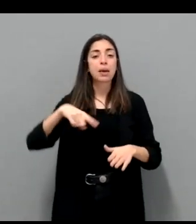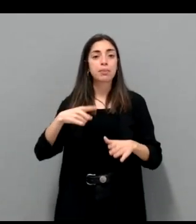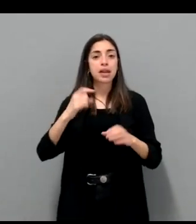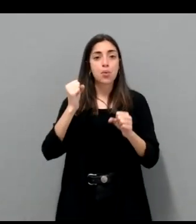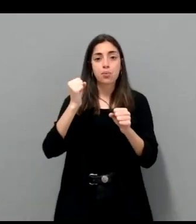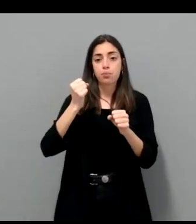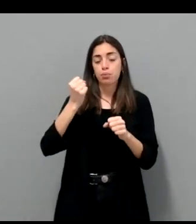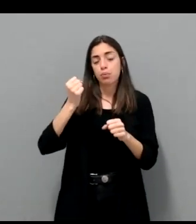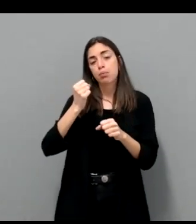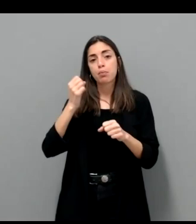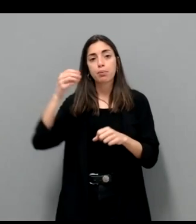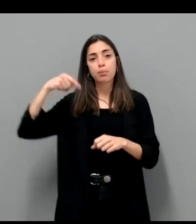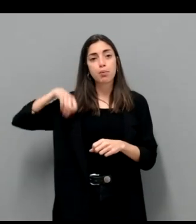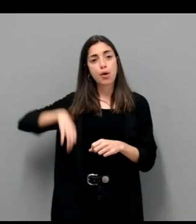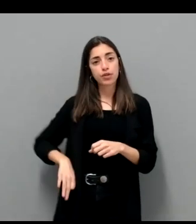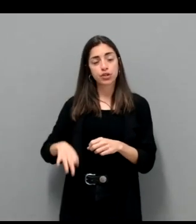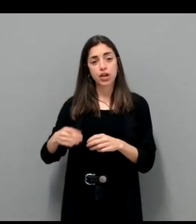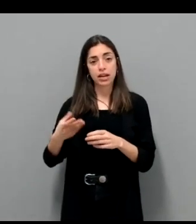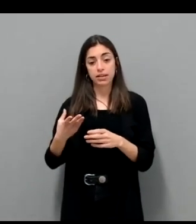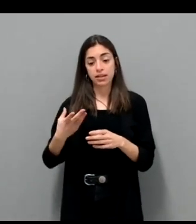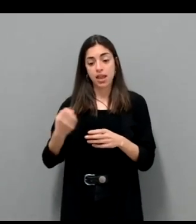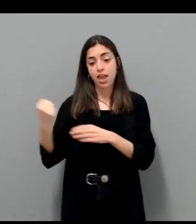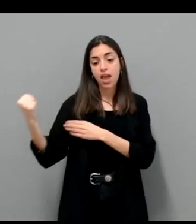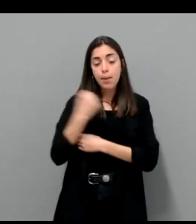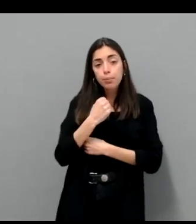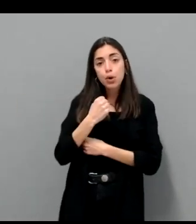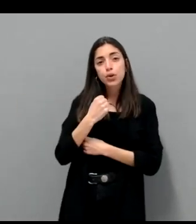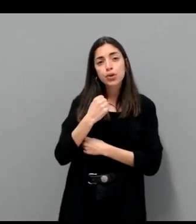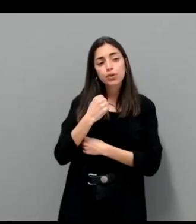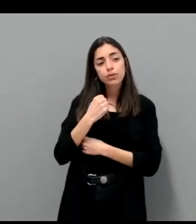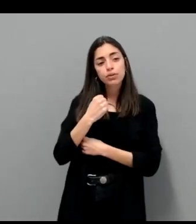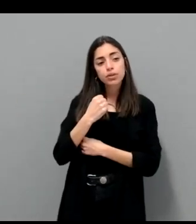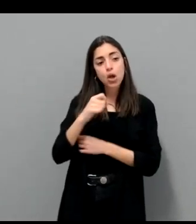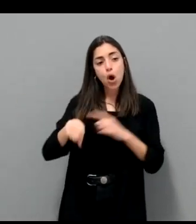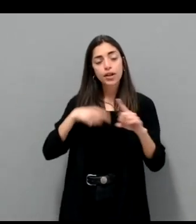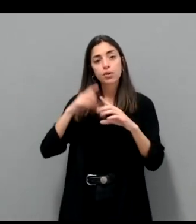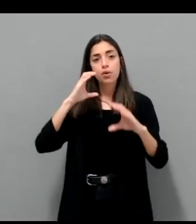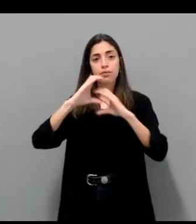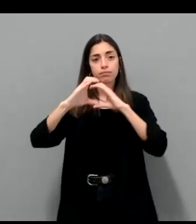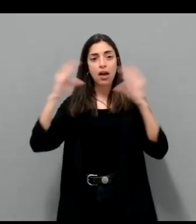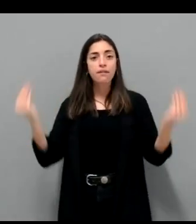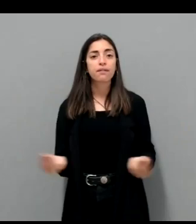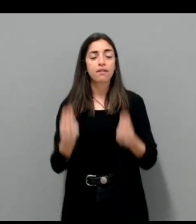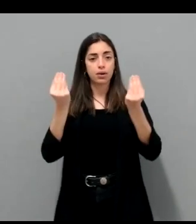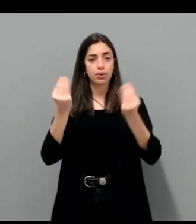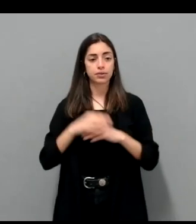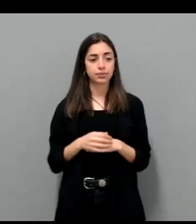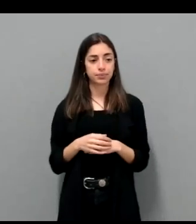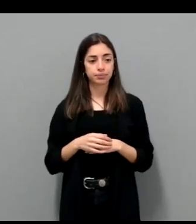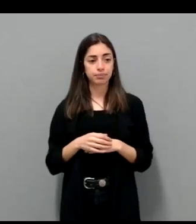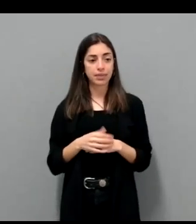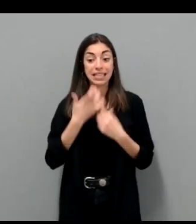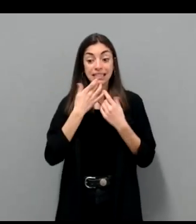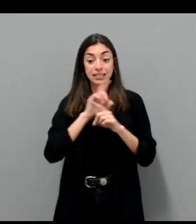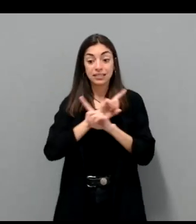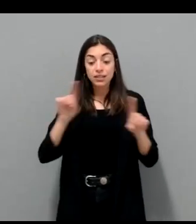de apoyo, como logopedas que acompañen para facilitar esa comunicación. Es que si no, ¿cómo